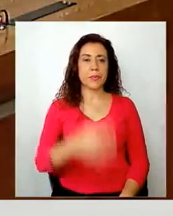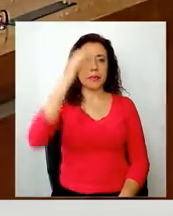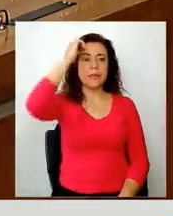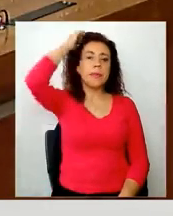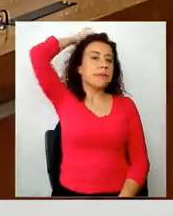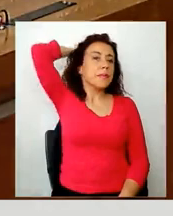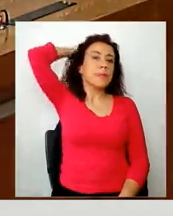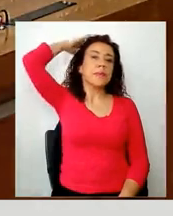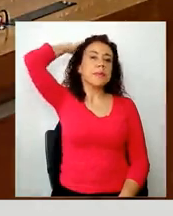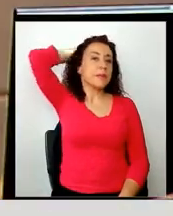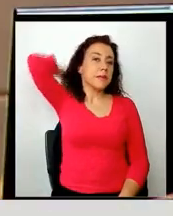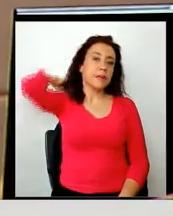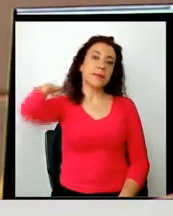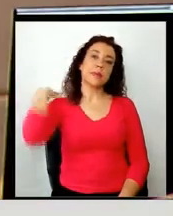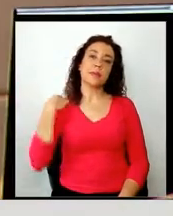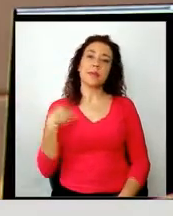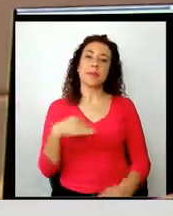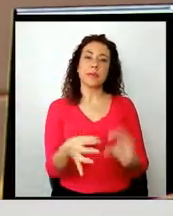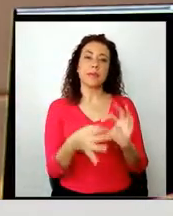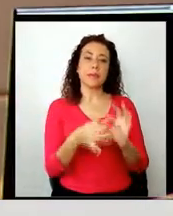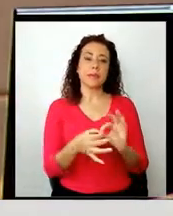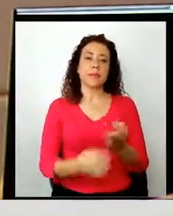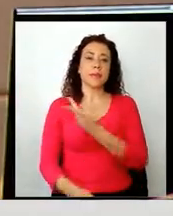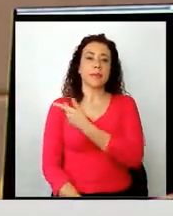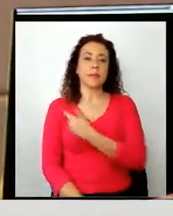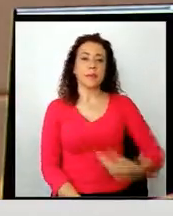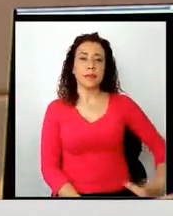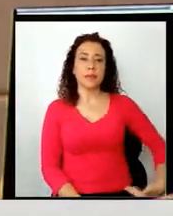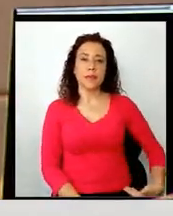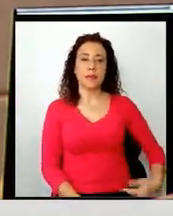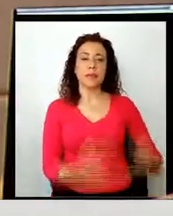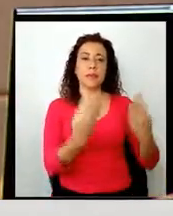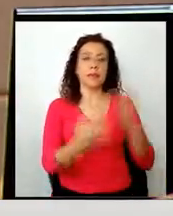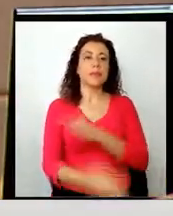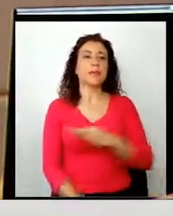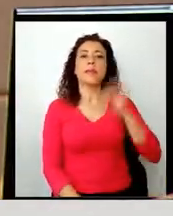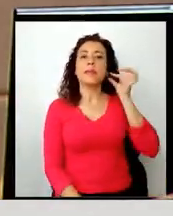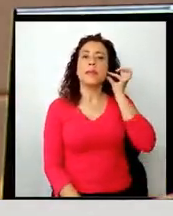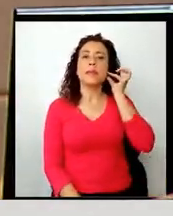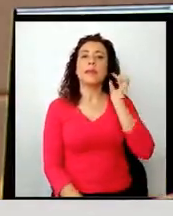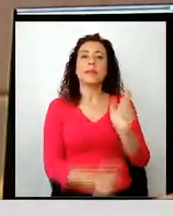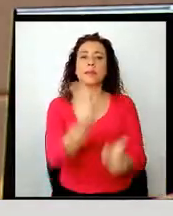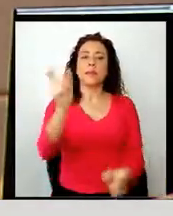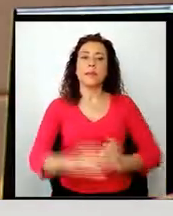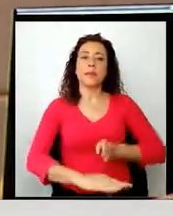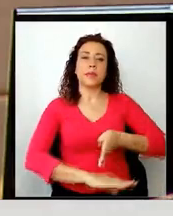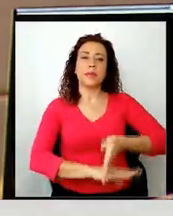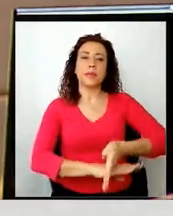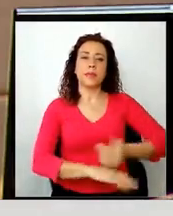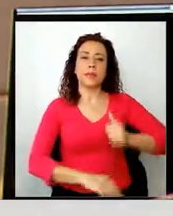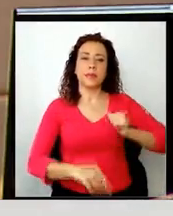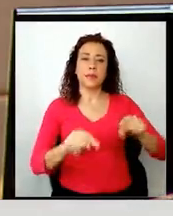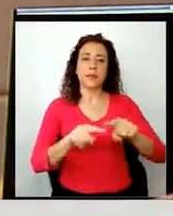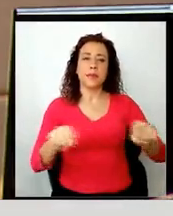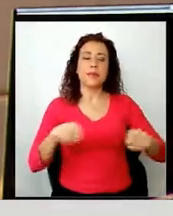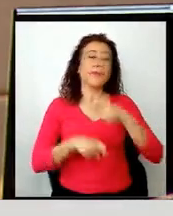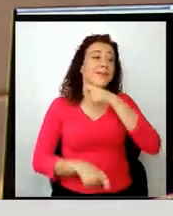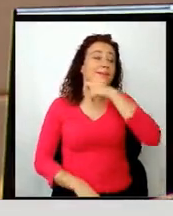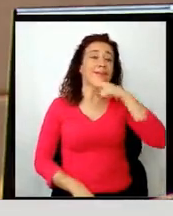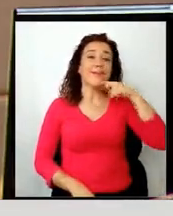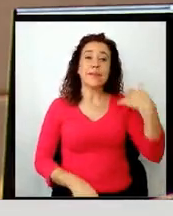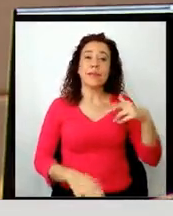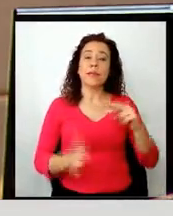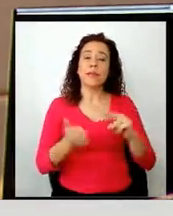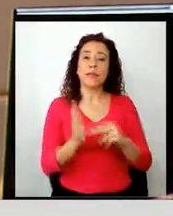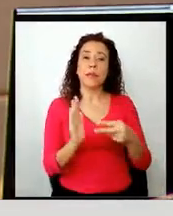Muchas gracias presidente saludo a la ministra la ministras que están presentes en la sala la sequía es un problema que afecta en